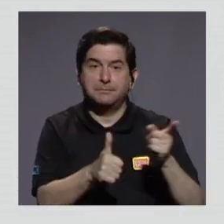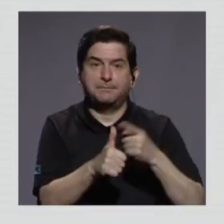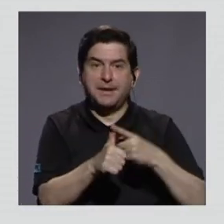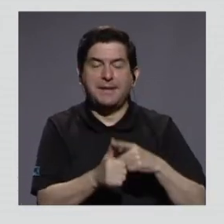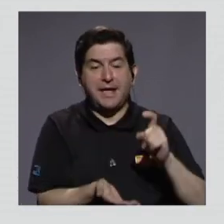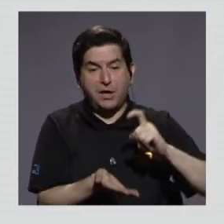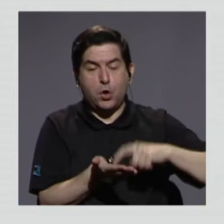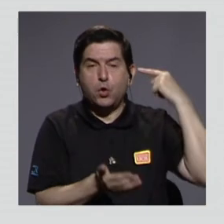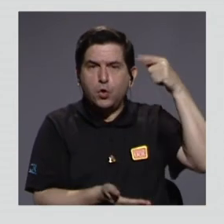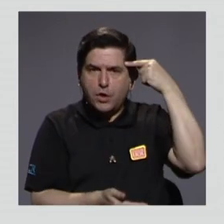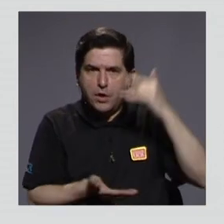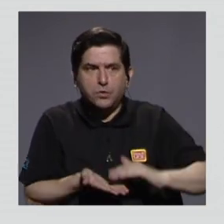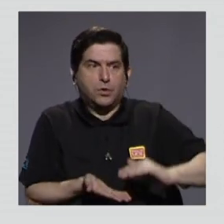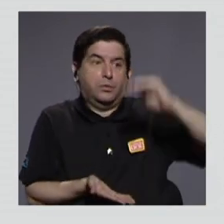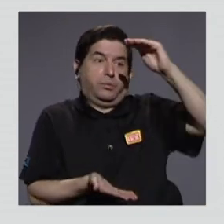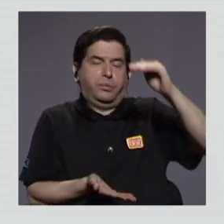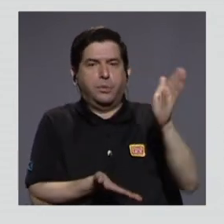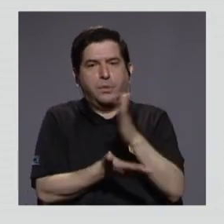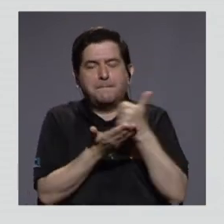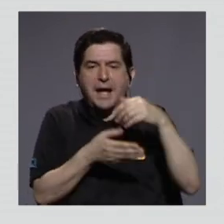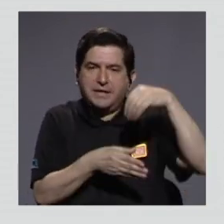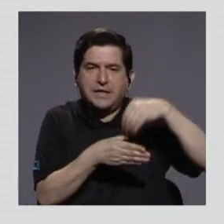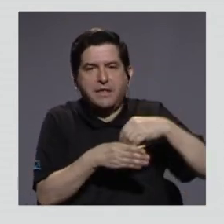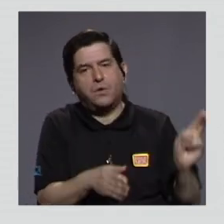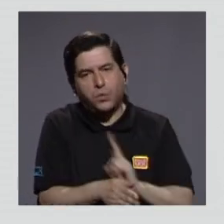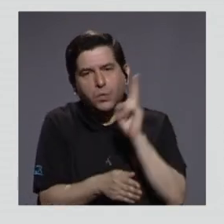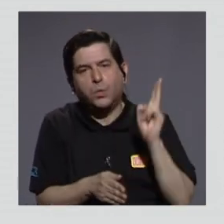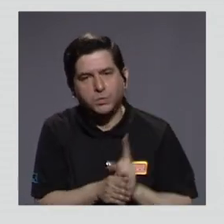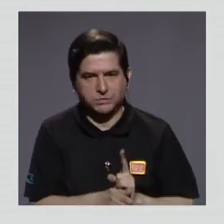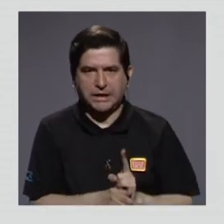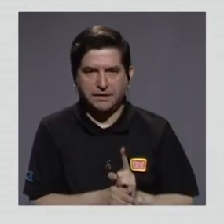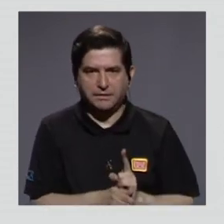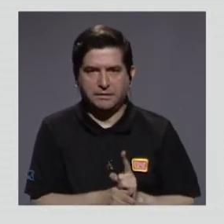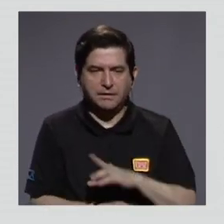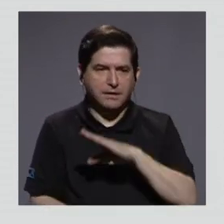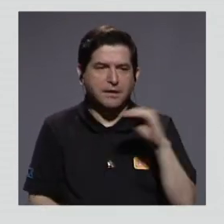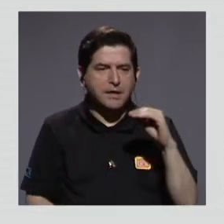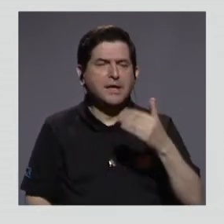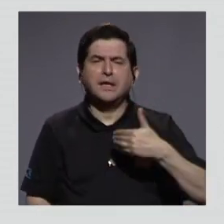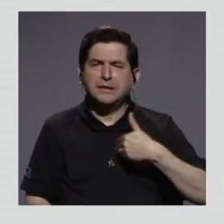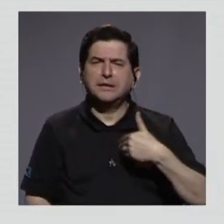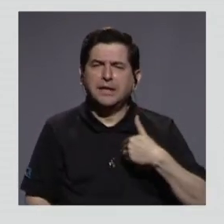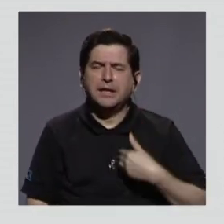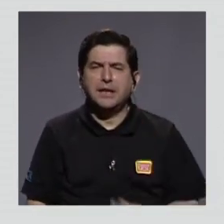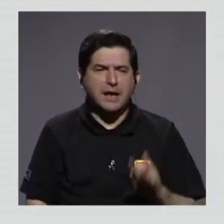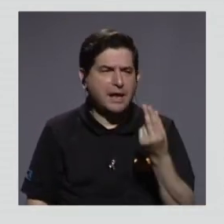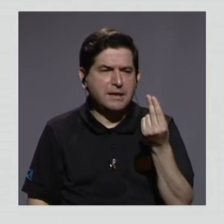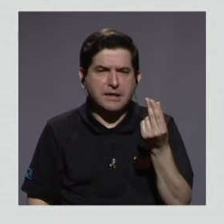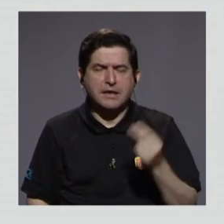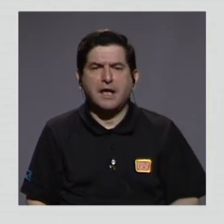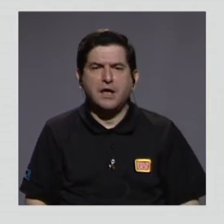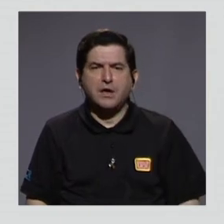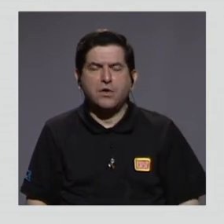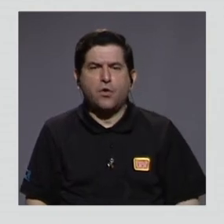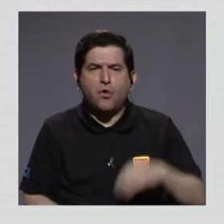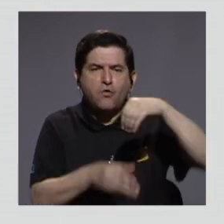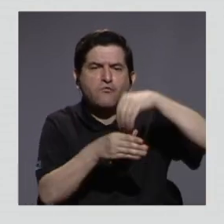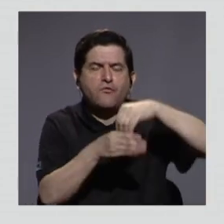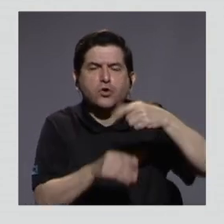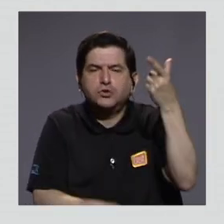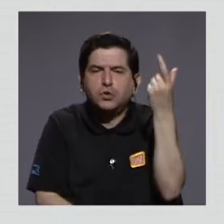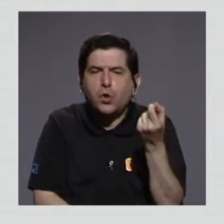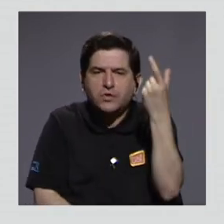un déficit fiscal muy elevado que consume parte de ese ahorro y porque podríamos tener fondos de pensiones por ejemplo pues